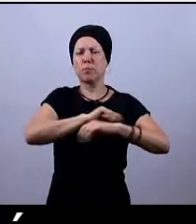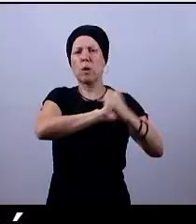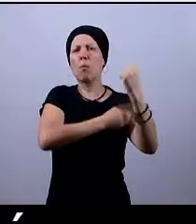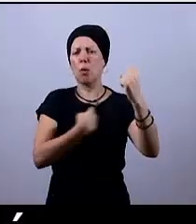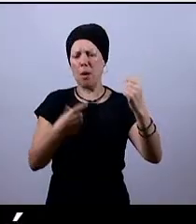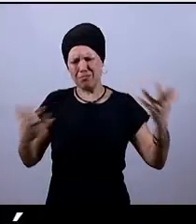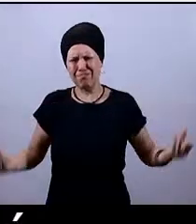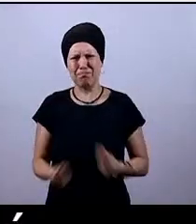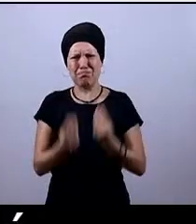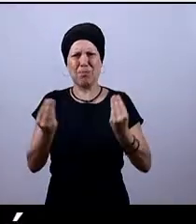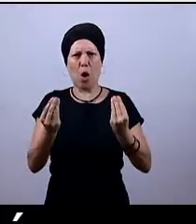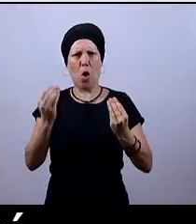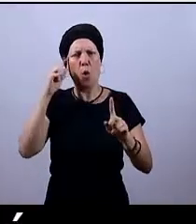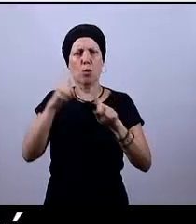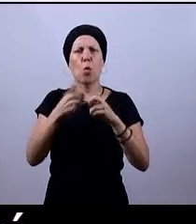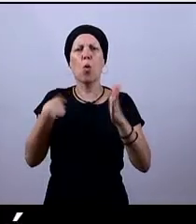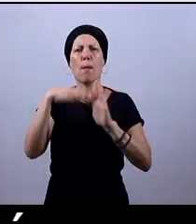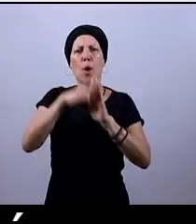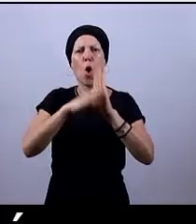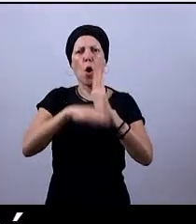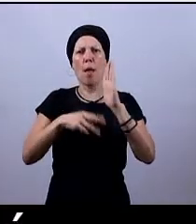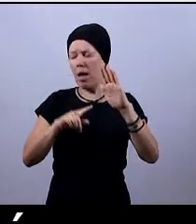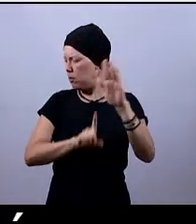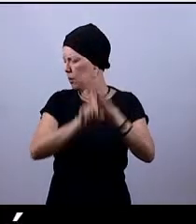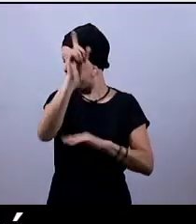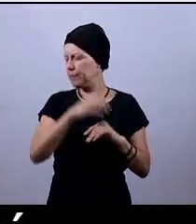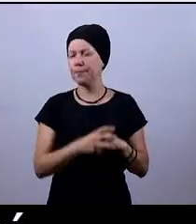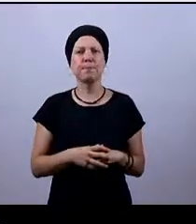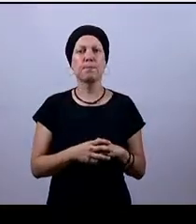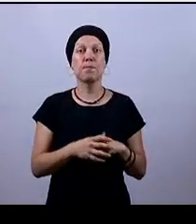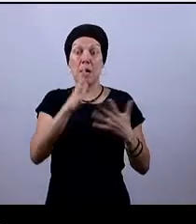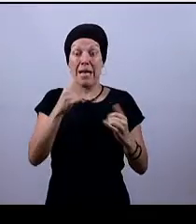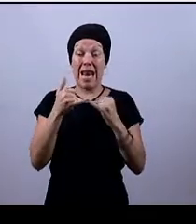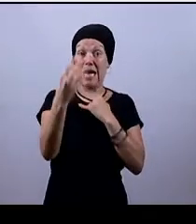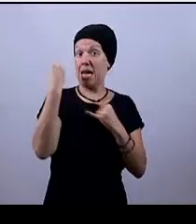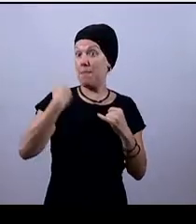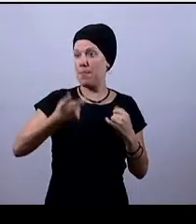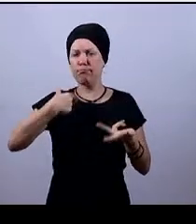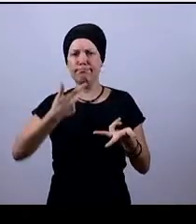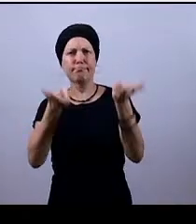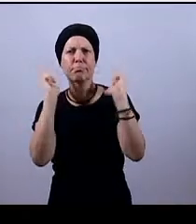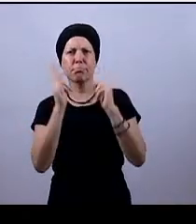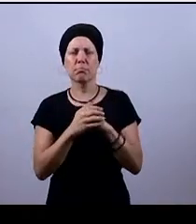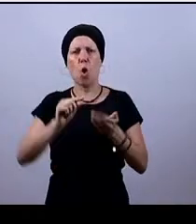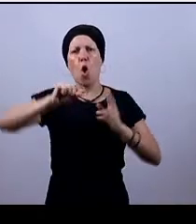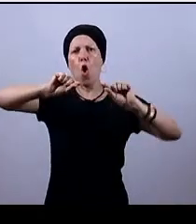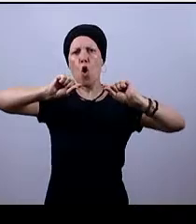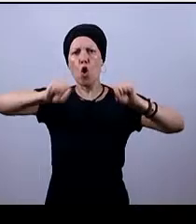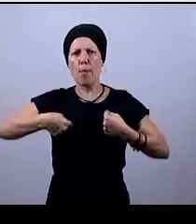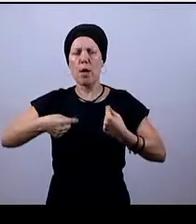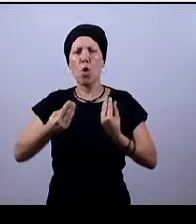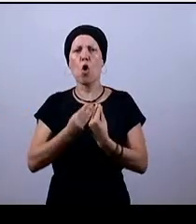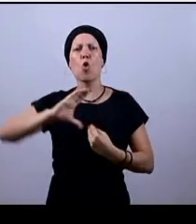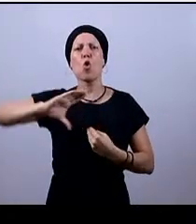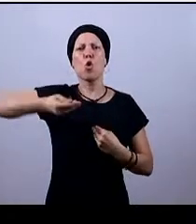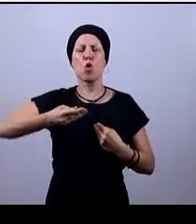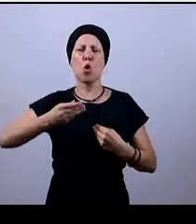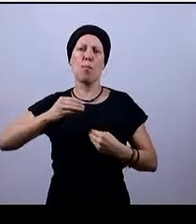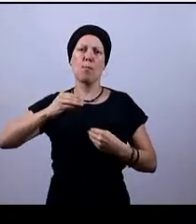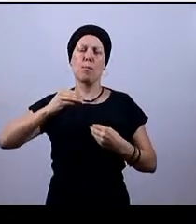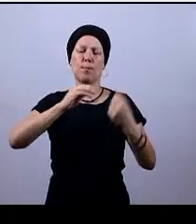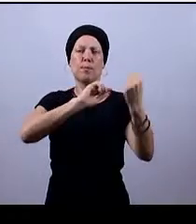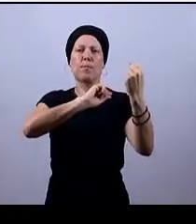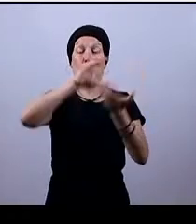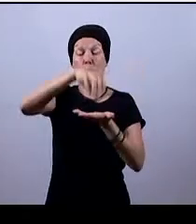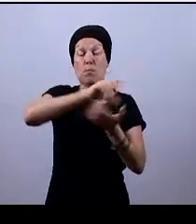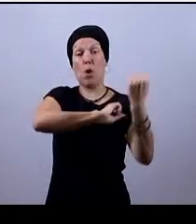para desarrollar sus programas. Y en esta línea hemos autorizado un convenio con el Club Polideportivo Cacereño